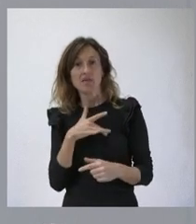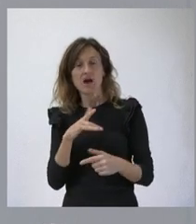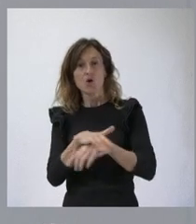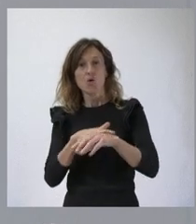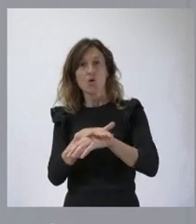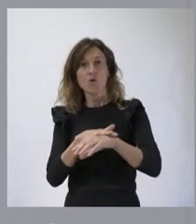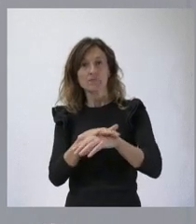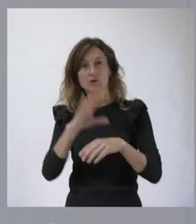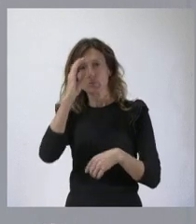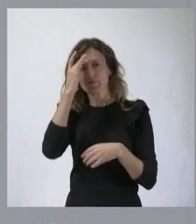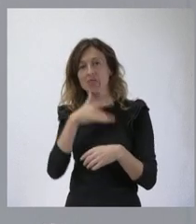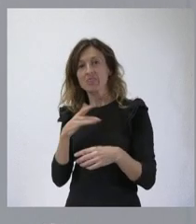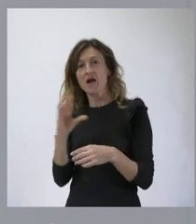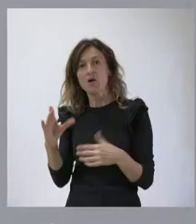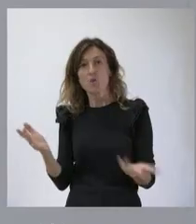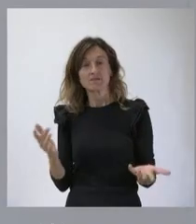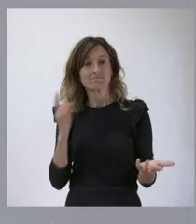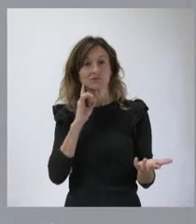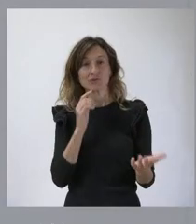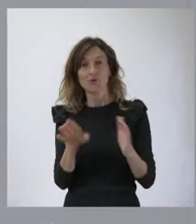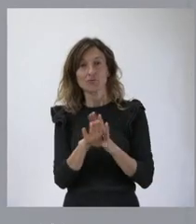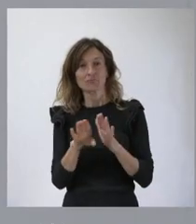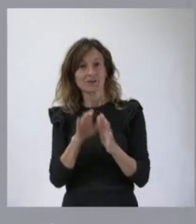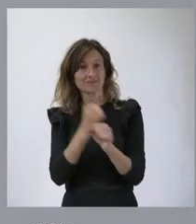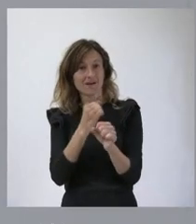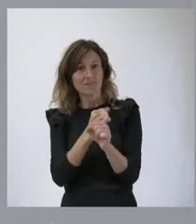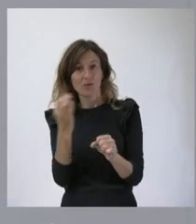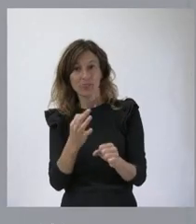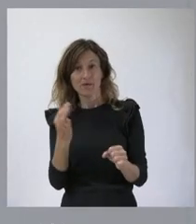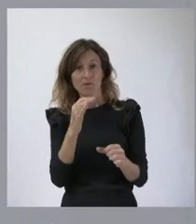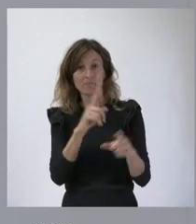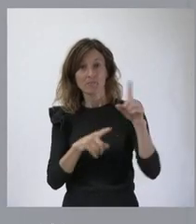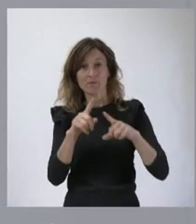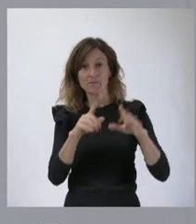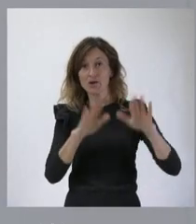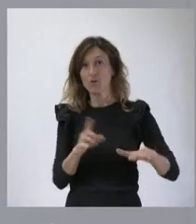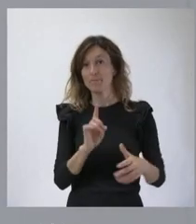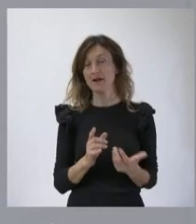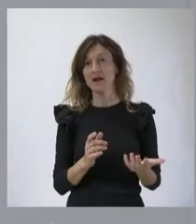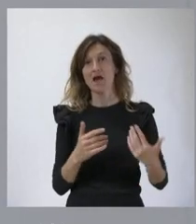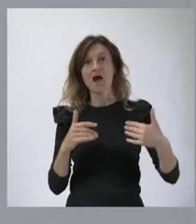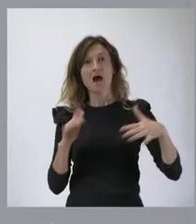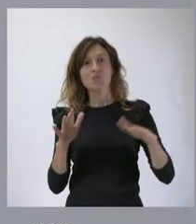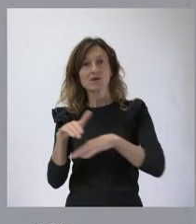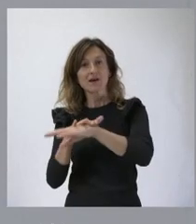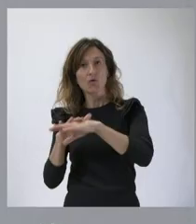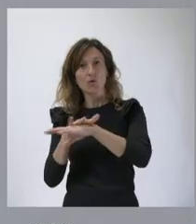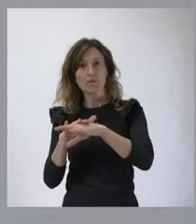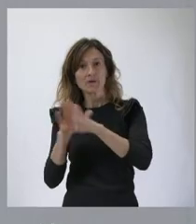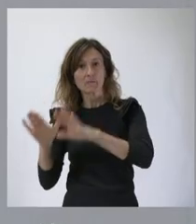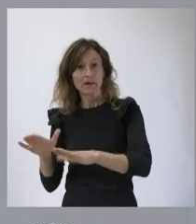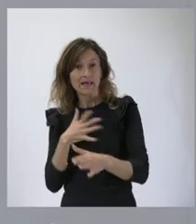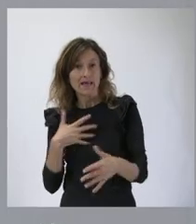a pus deemon nosotros tenemos que seguir trabajando porque los problemas de la gente no paran Aunque el gobierno sí decida